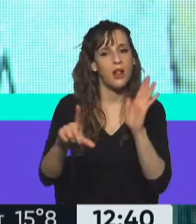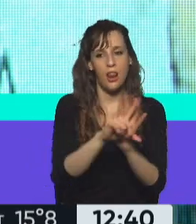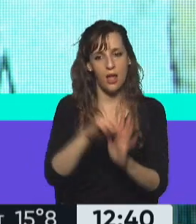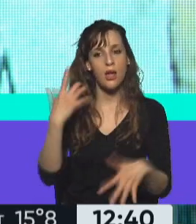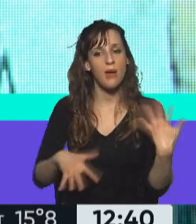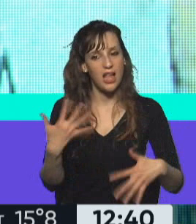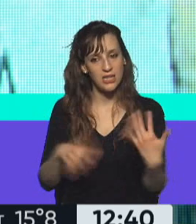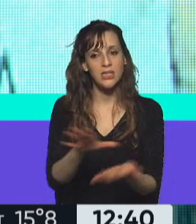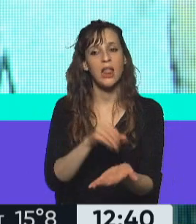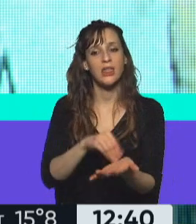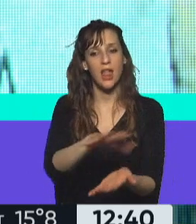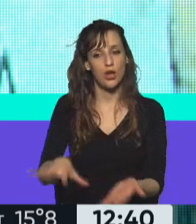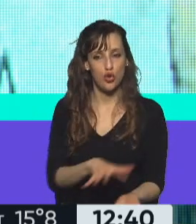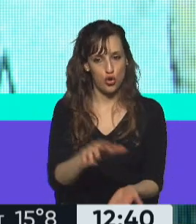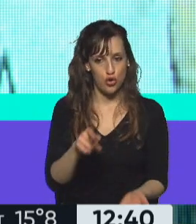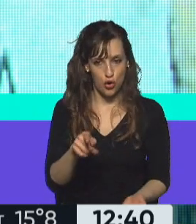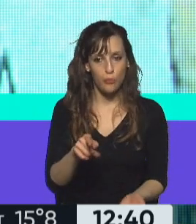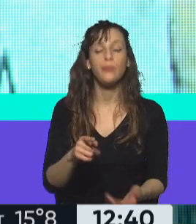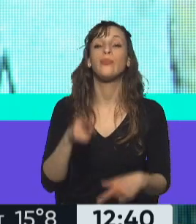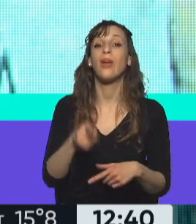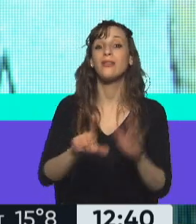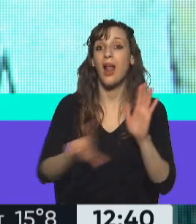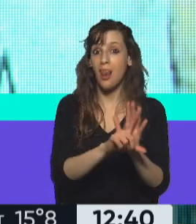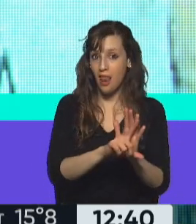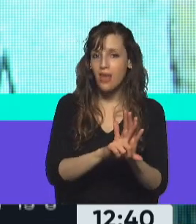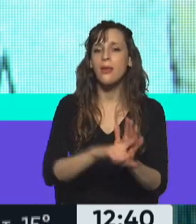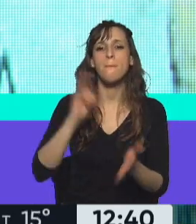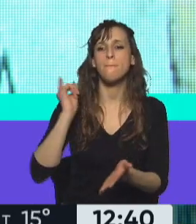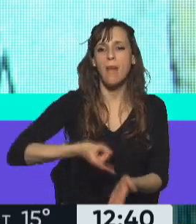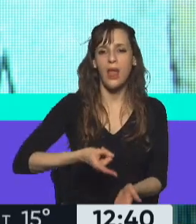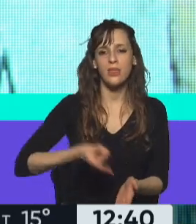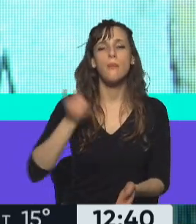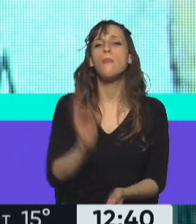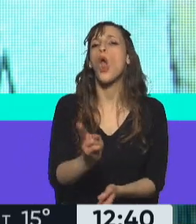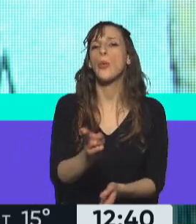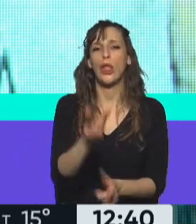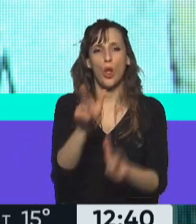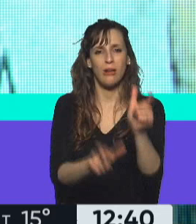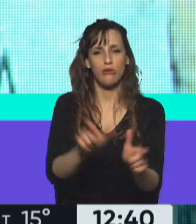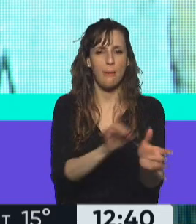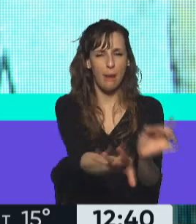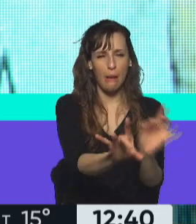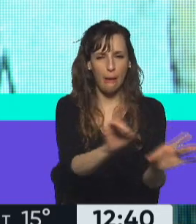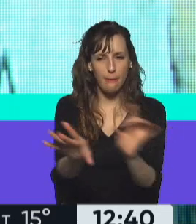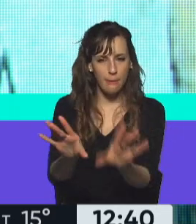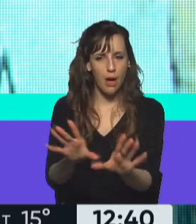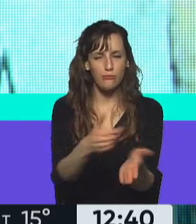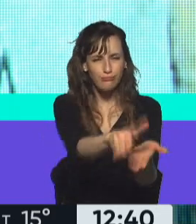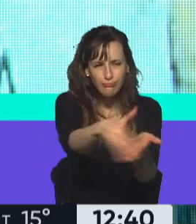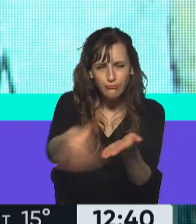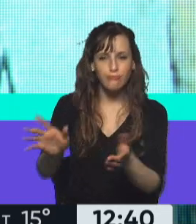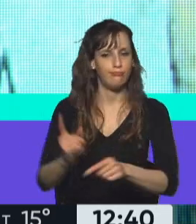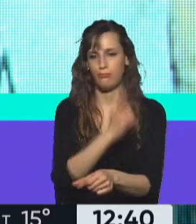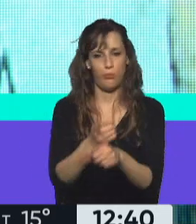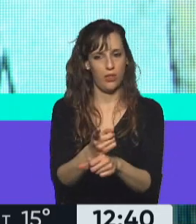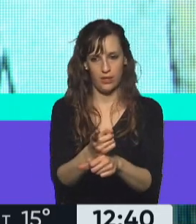emergencia territorial, ¿no? Esa ley suspende los desalojos y demanda la implementación de un relevamiento técnico jurídico